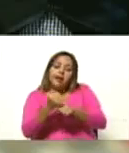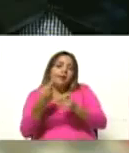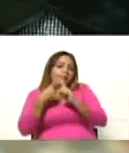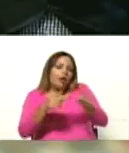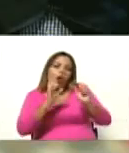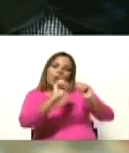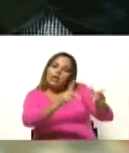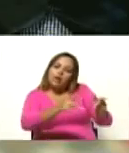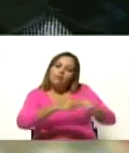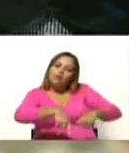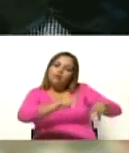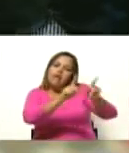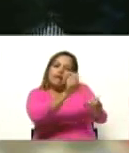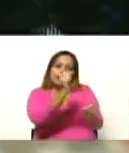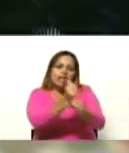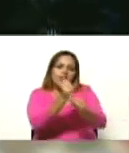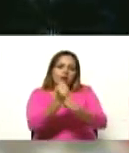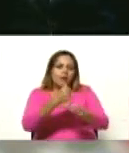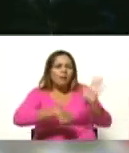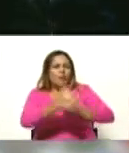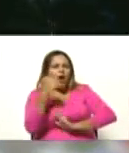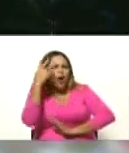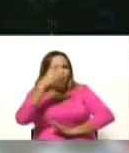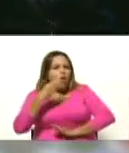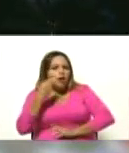e ingreso a los sectores más jóvenes. Pero